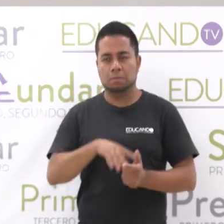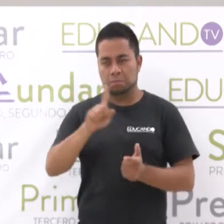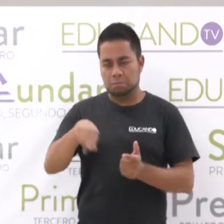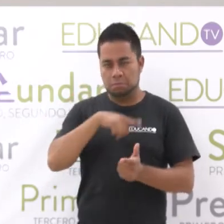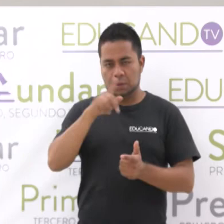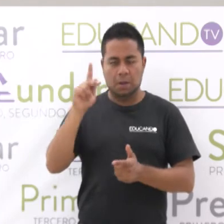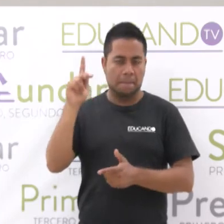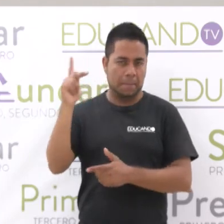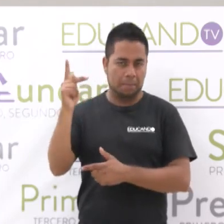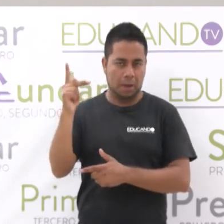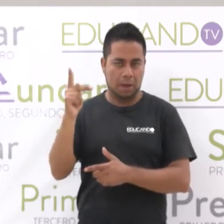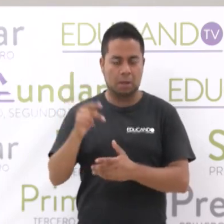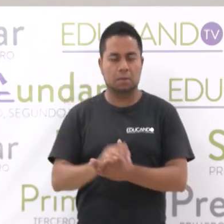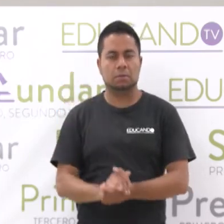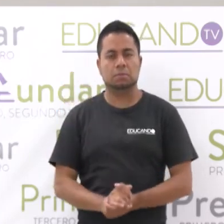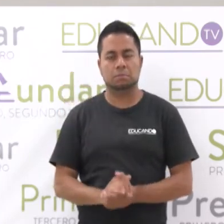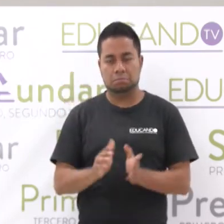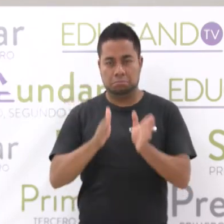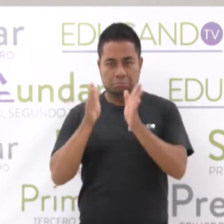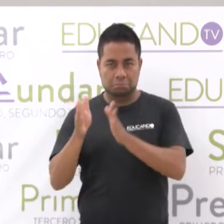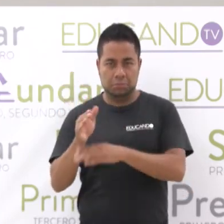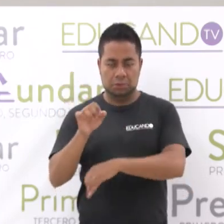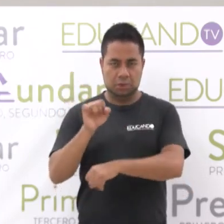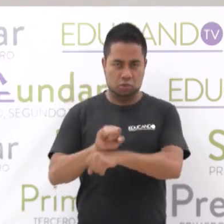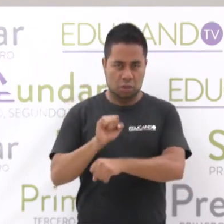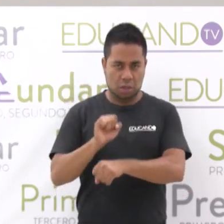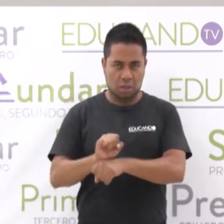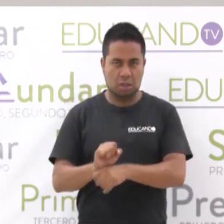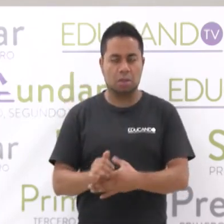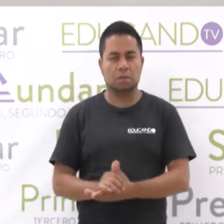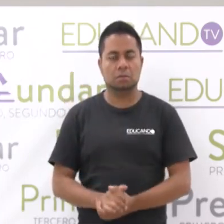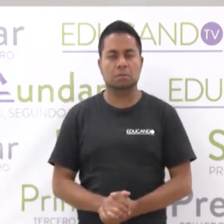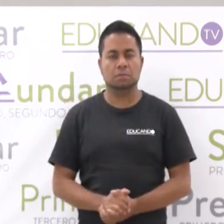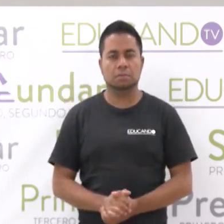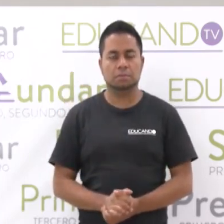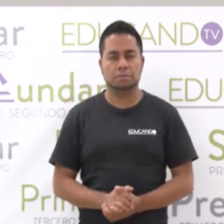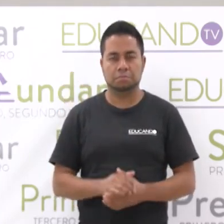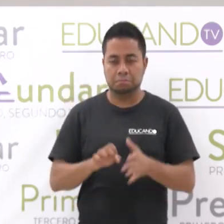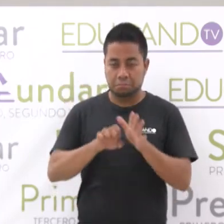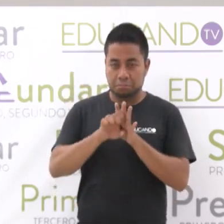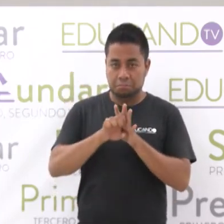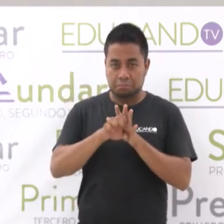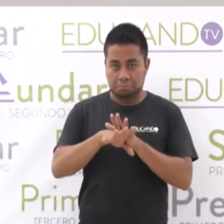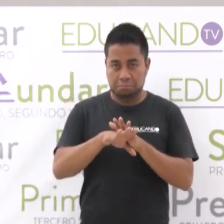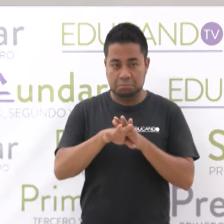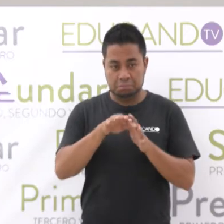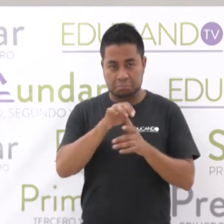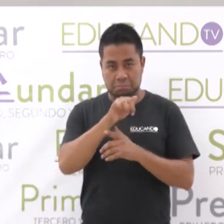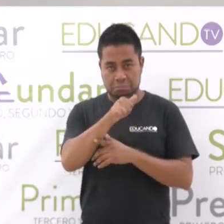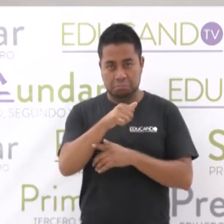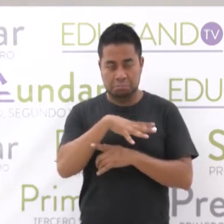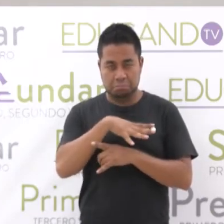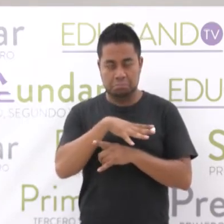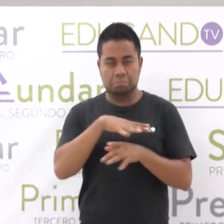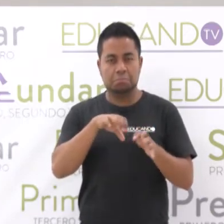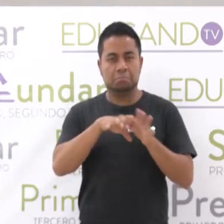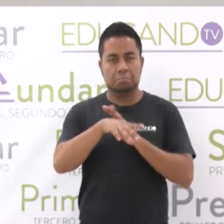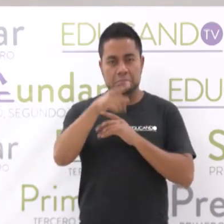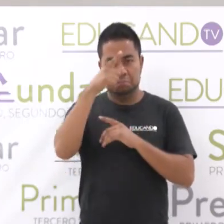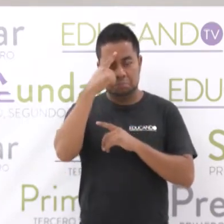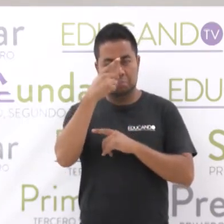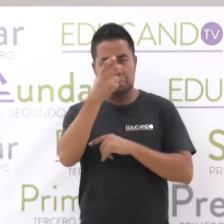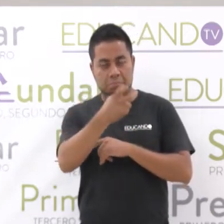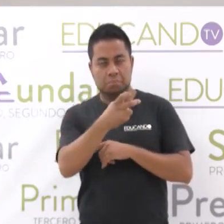la prepa. Este sería la secundaria. Entonces, aquí está el ejemplo también en